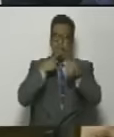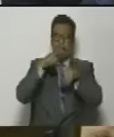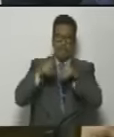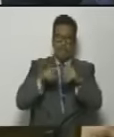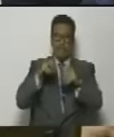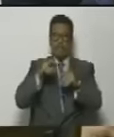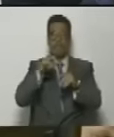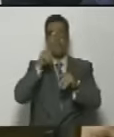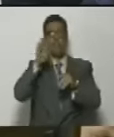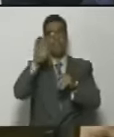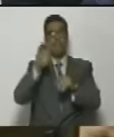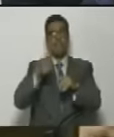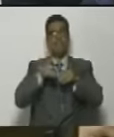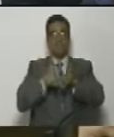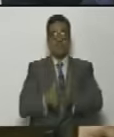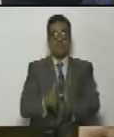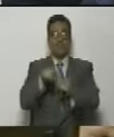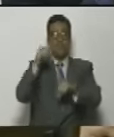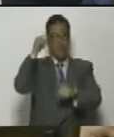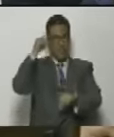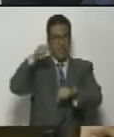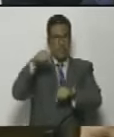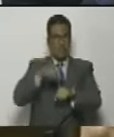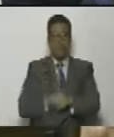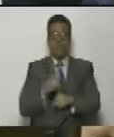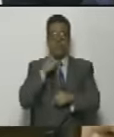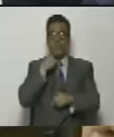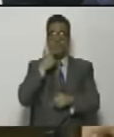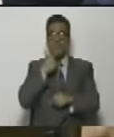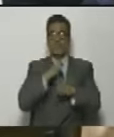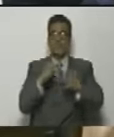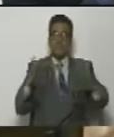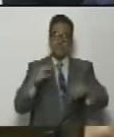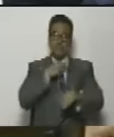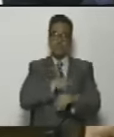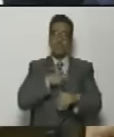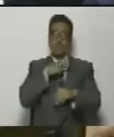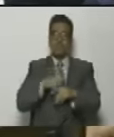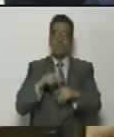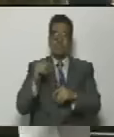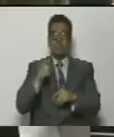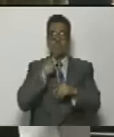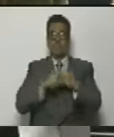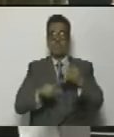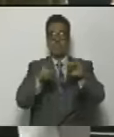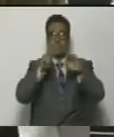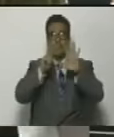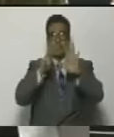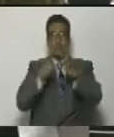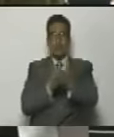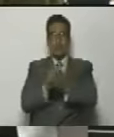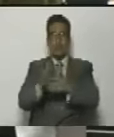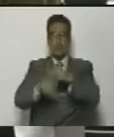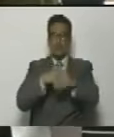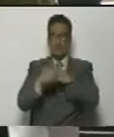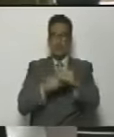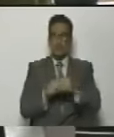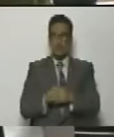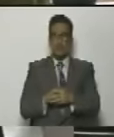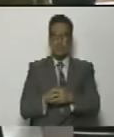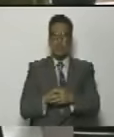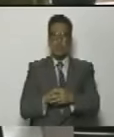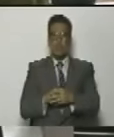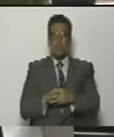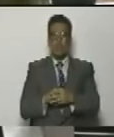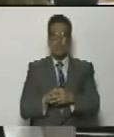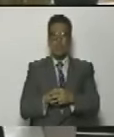consultadas para que naciera lo que ahora es esta hermosísima gran misión que tiene 7 vértices a atender, que van